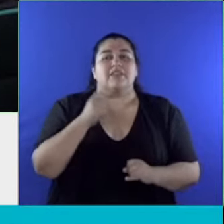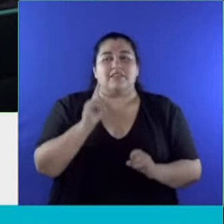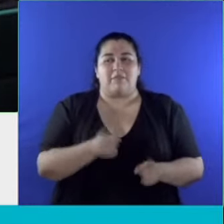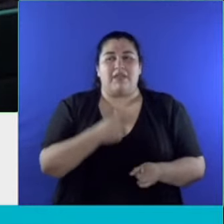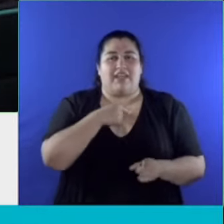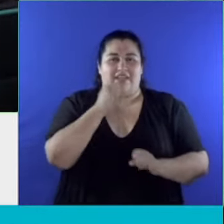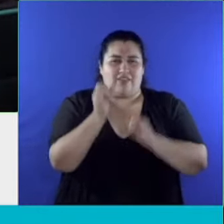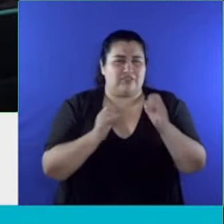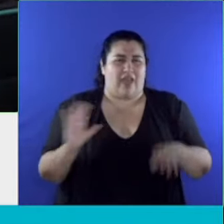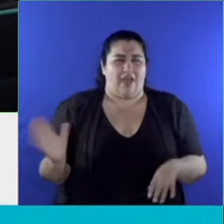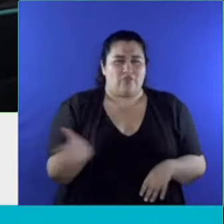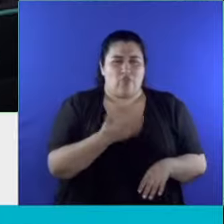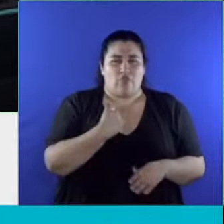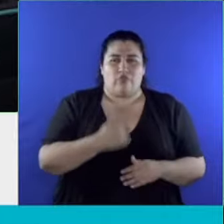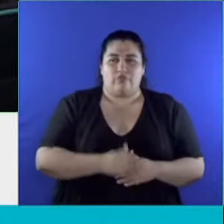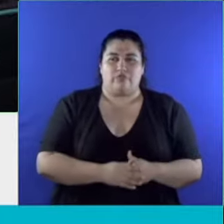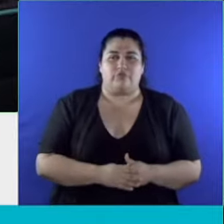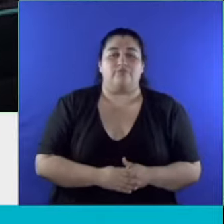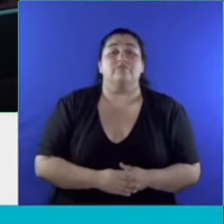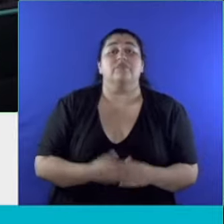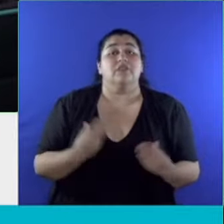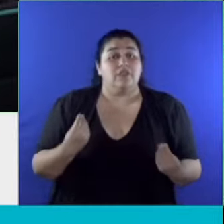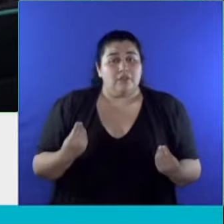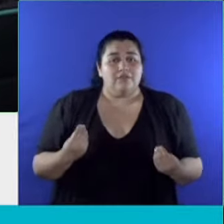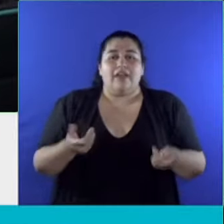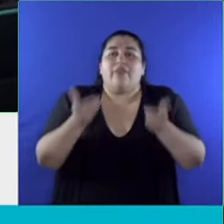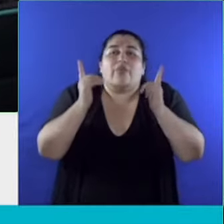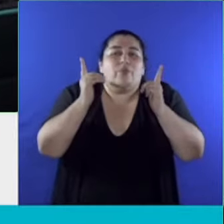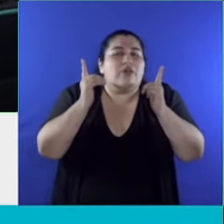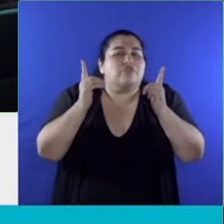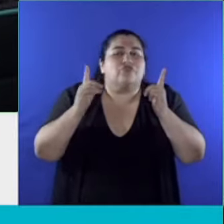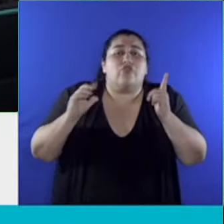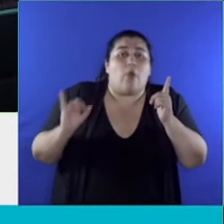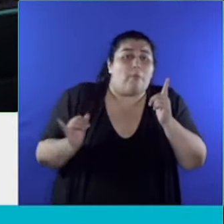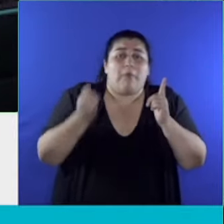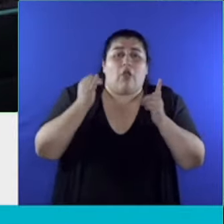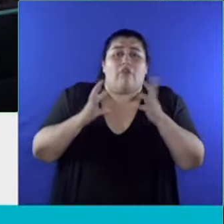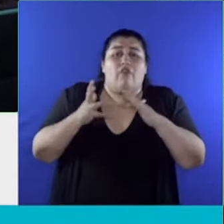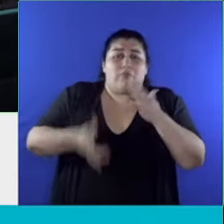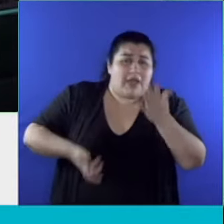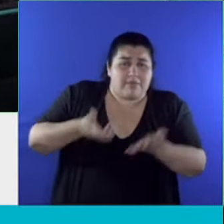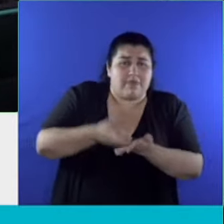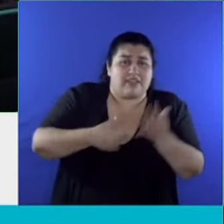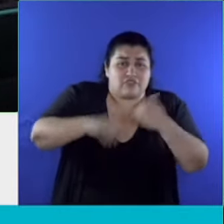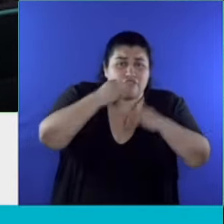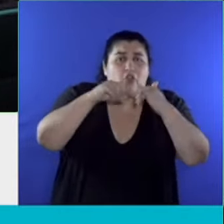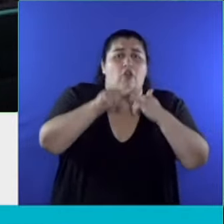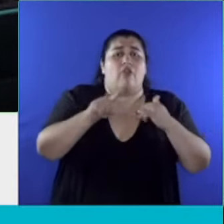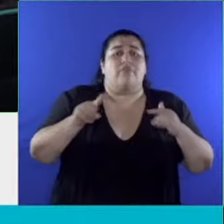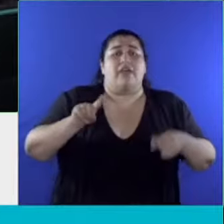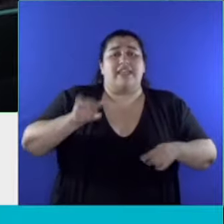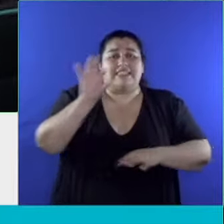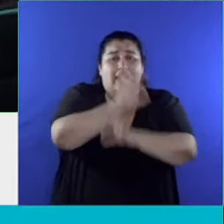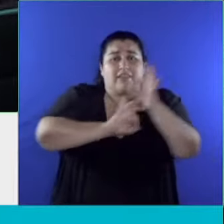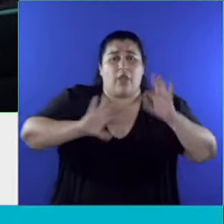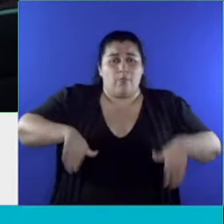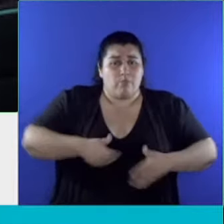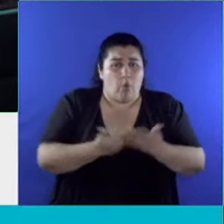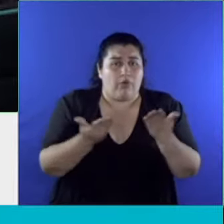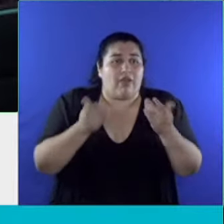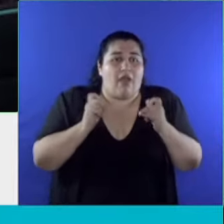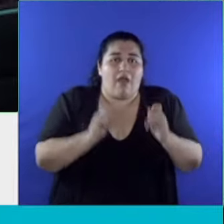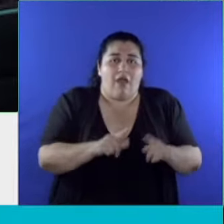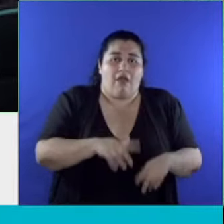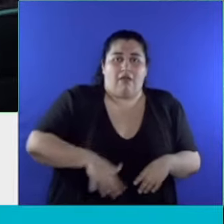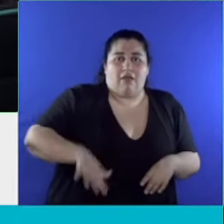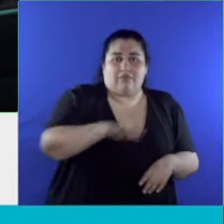presidente y a todos y todas que la inversión la mejor inversión de políticas públicas para nuestro pueblo para los vecinos y